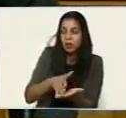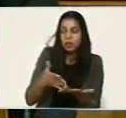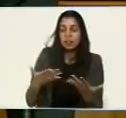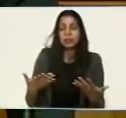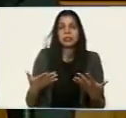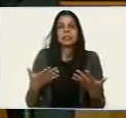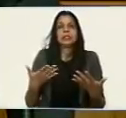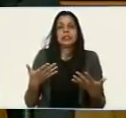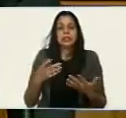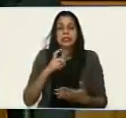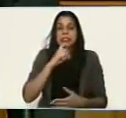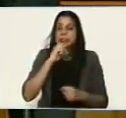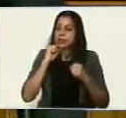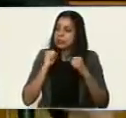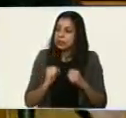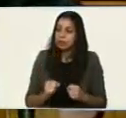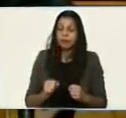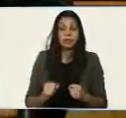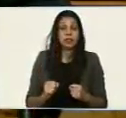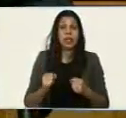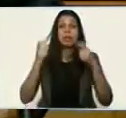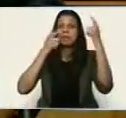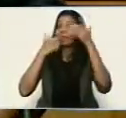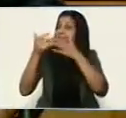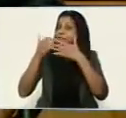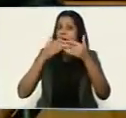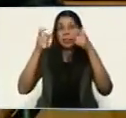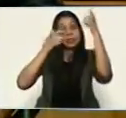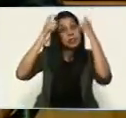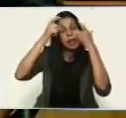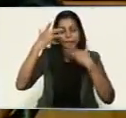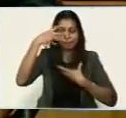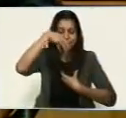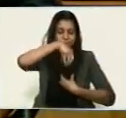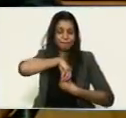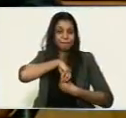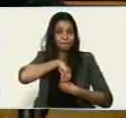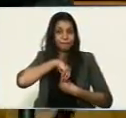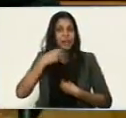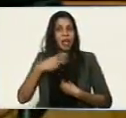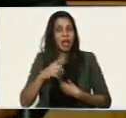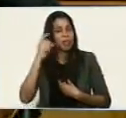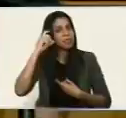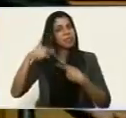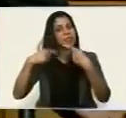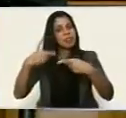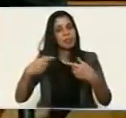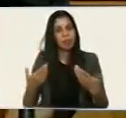¿no? Físicamente, porque lo tenemos vivo todos los días. El que quiera saber dónde